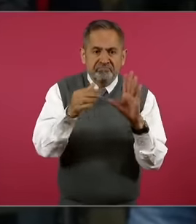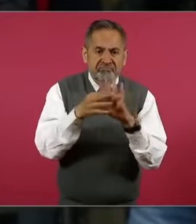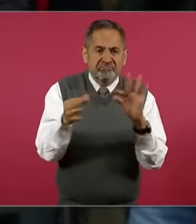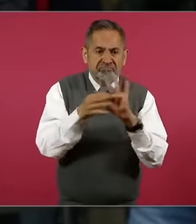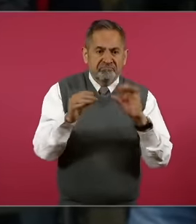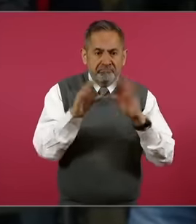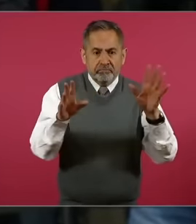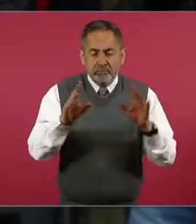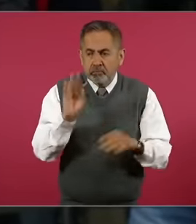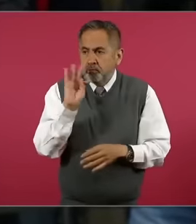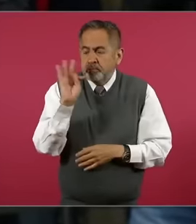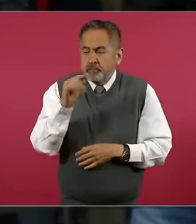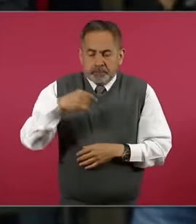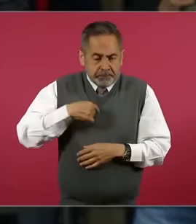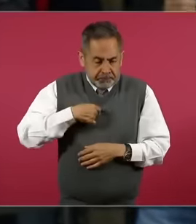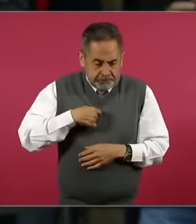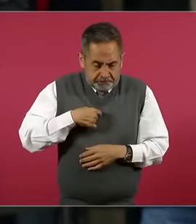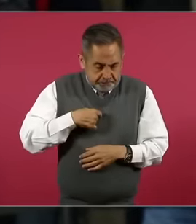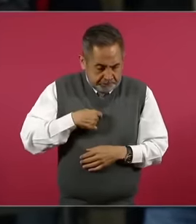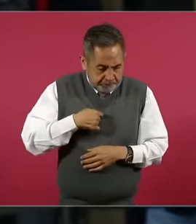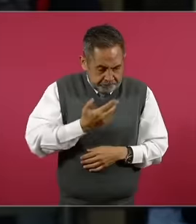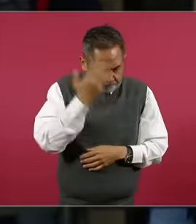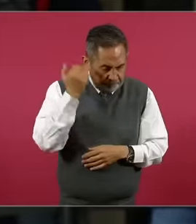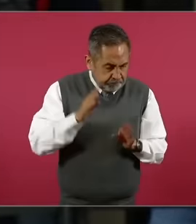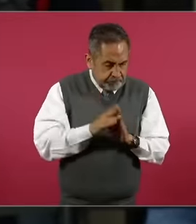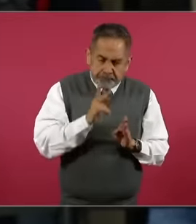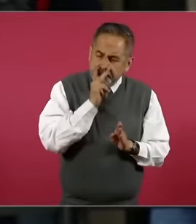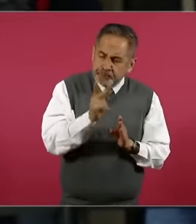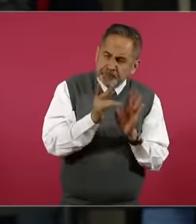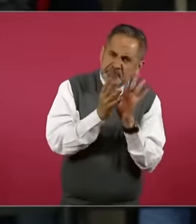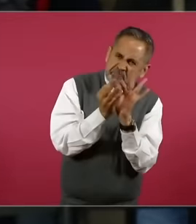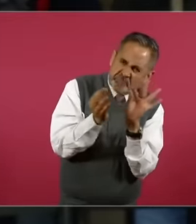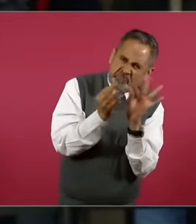o no encontré o no hallé el modo de